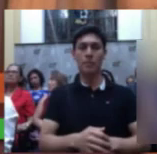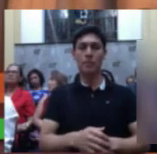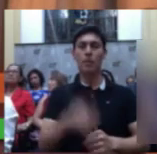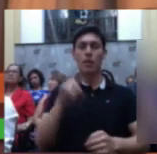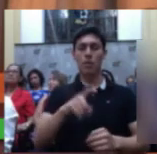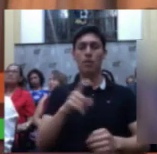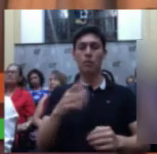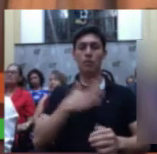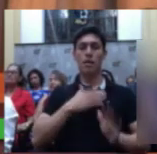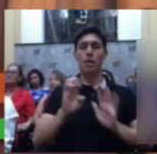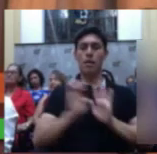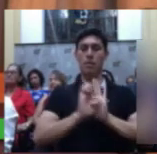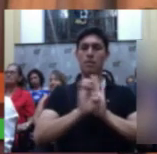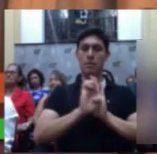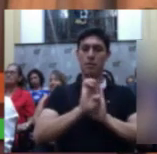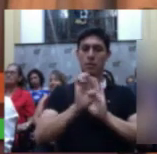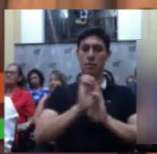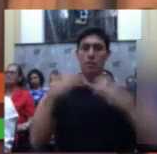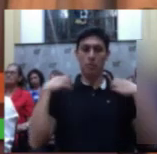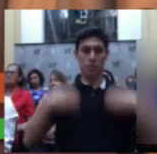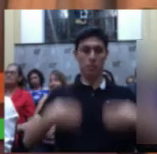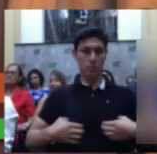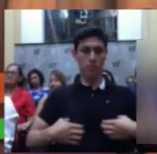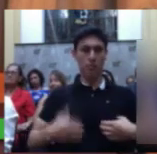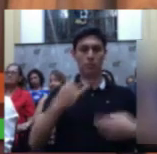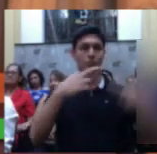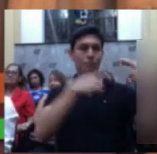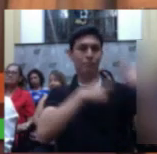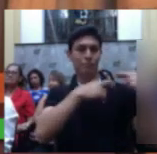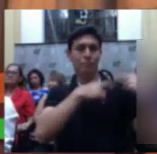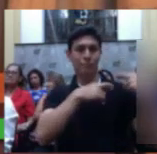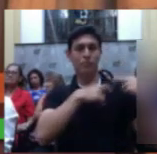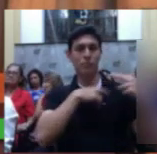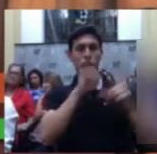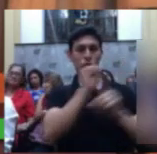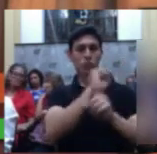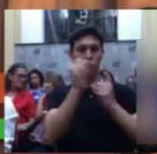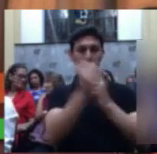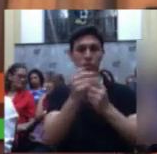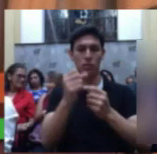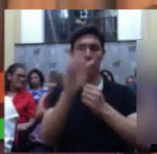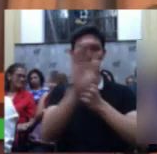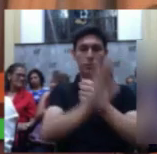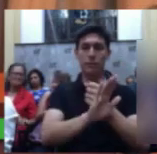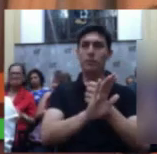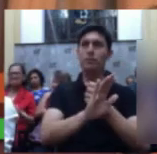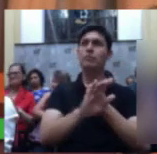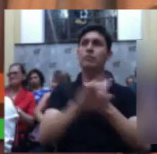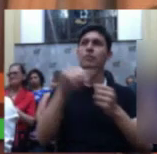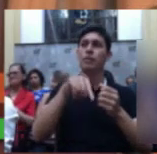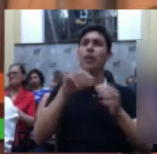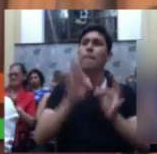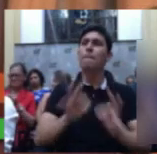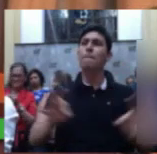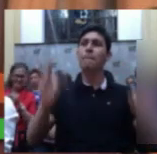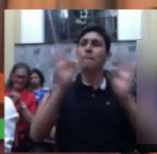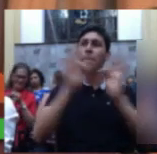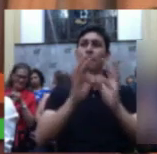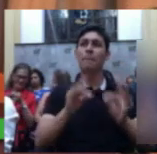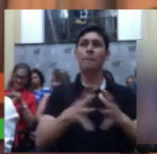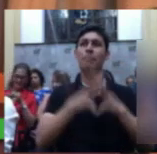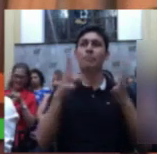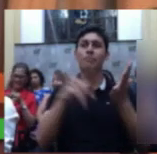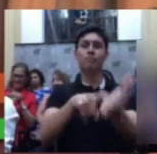de ética de la abogacía y la responsabilidad social de la profesión importan una especial exigencia.